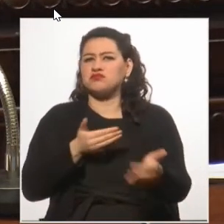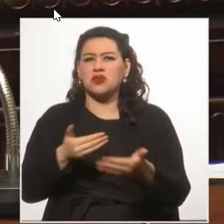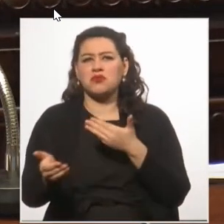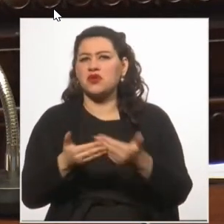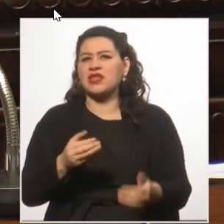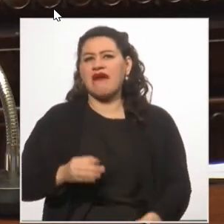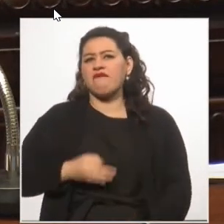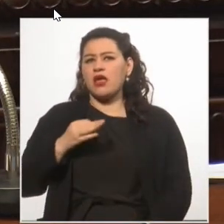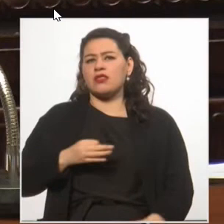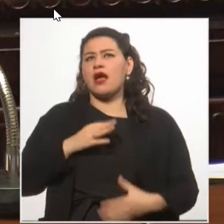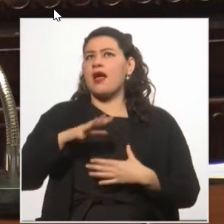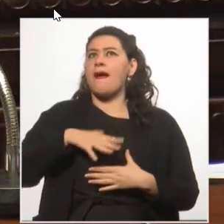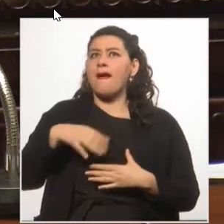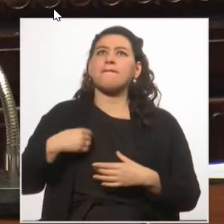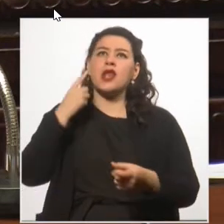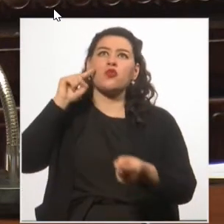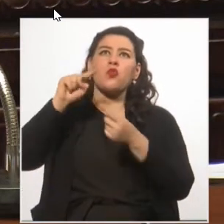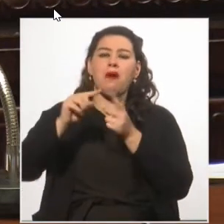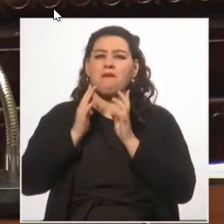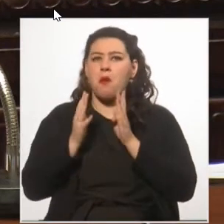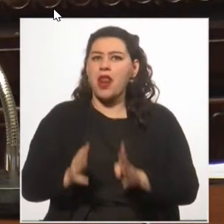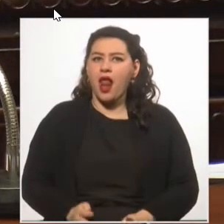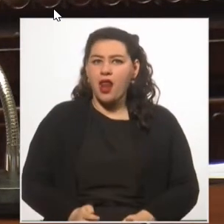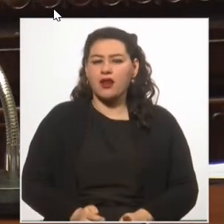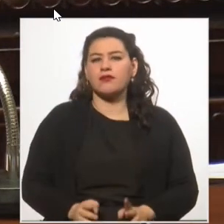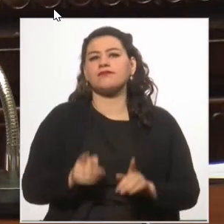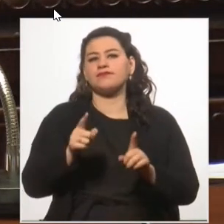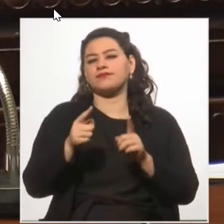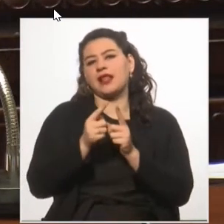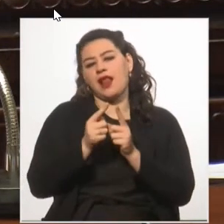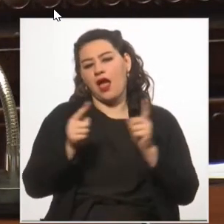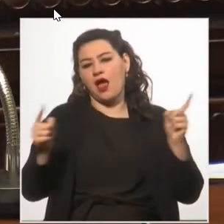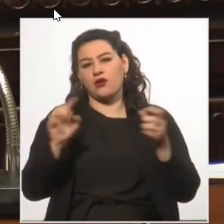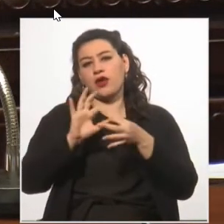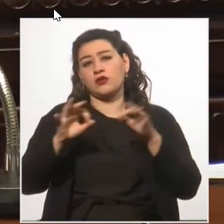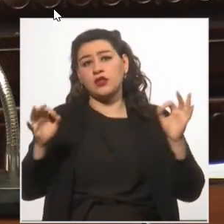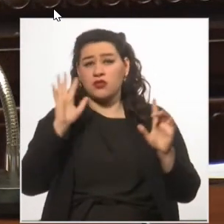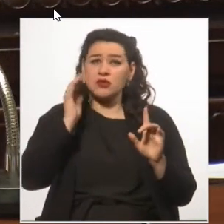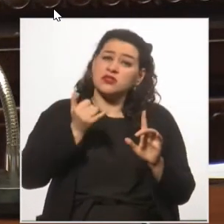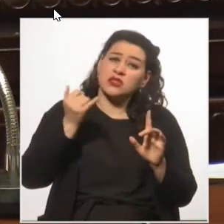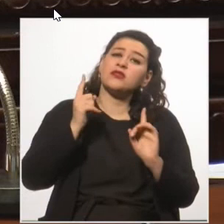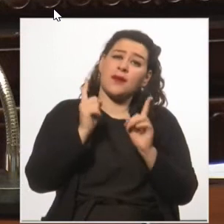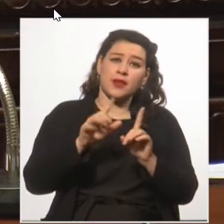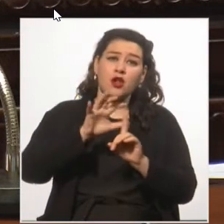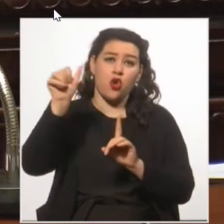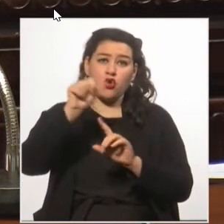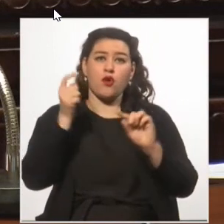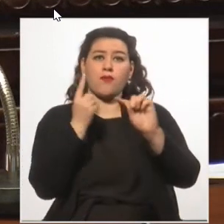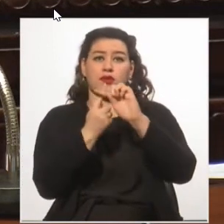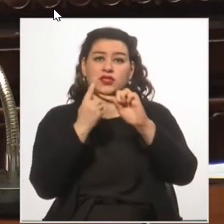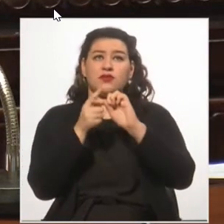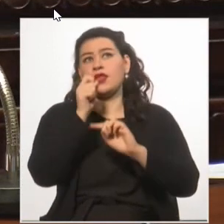espiritual y moral. Sin embargo, hace un largo enunciado de los logros positivos de la democracia